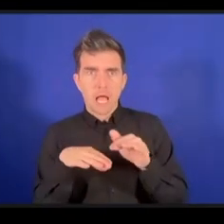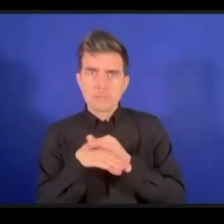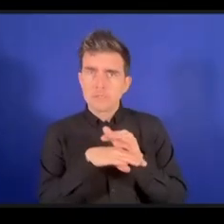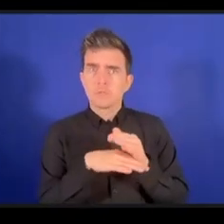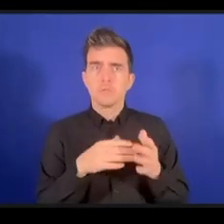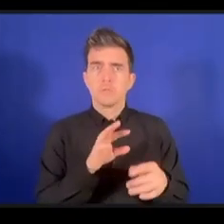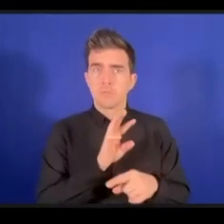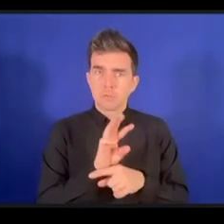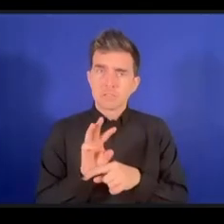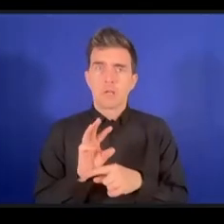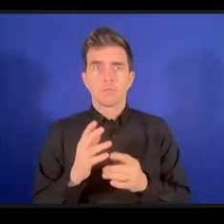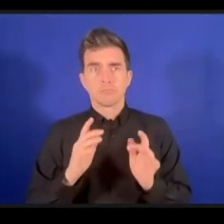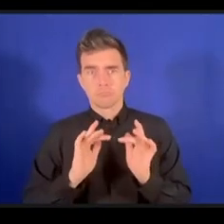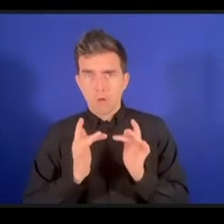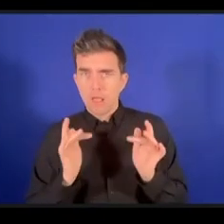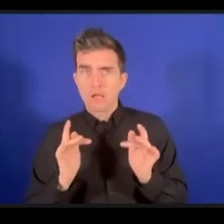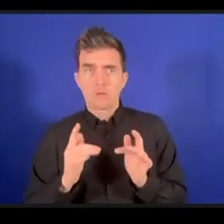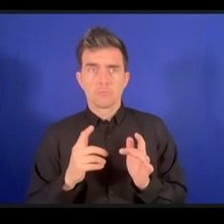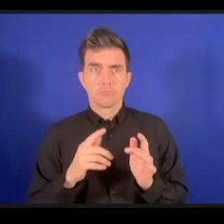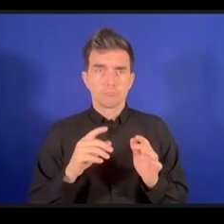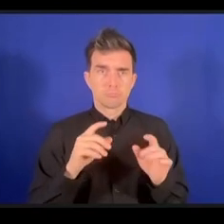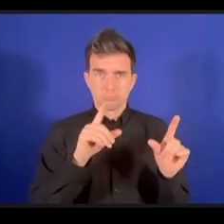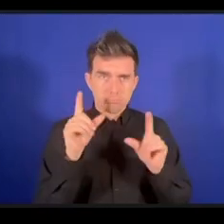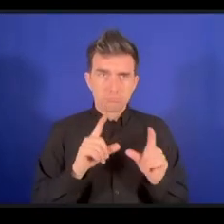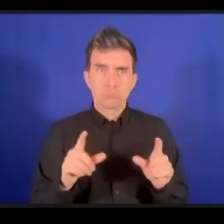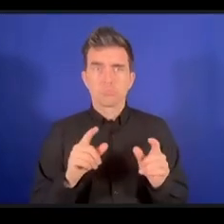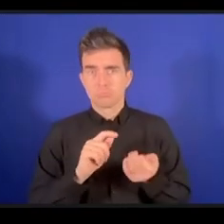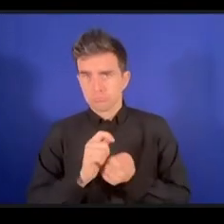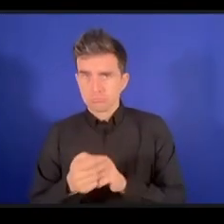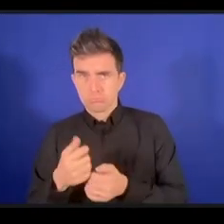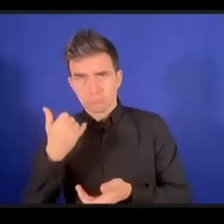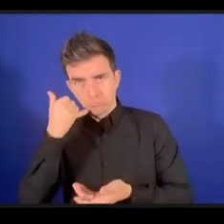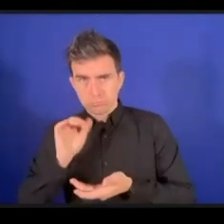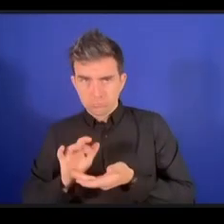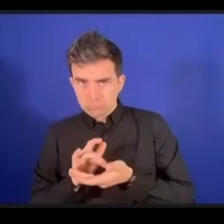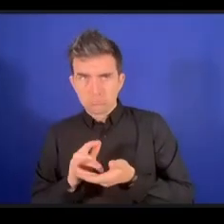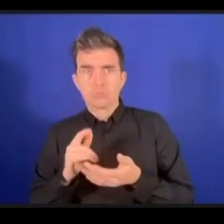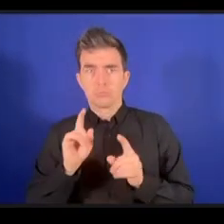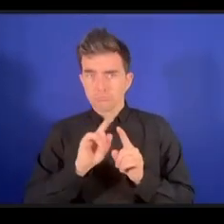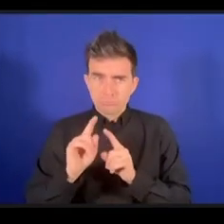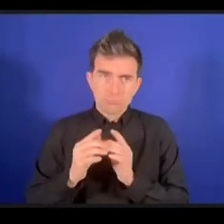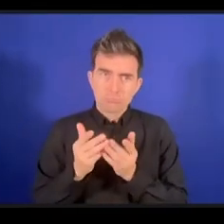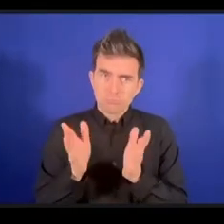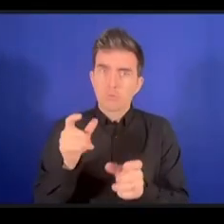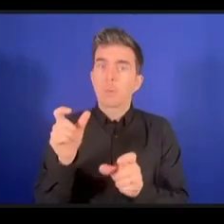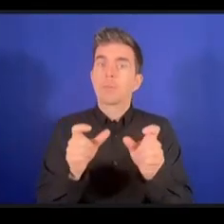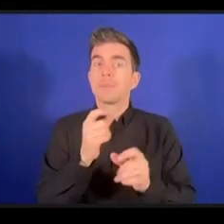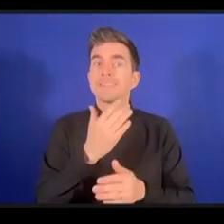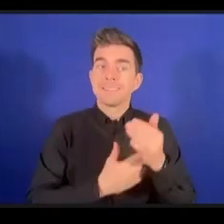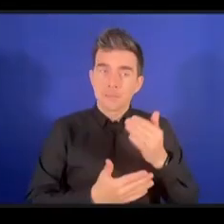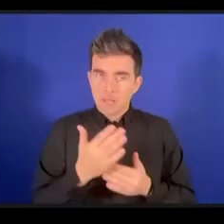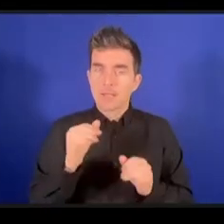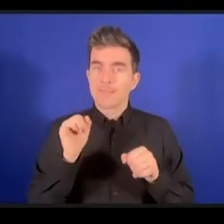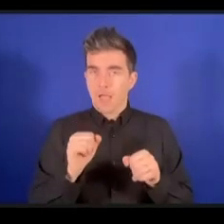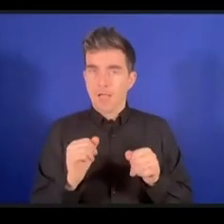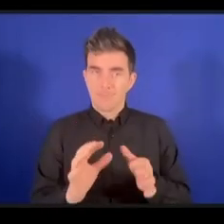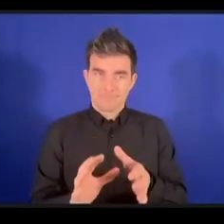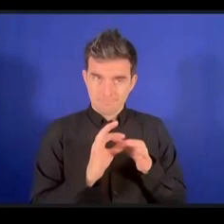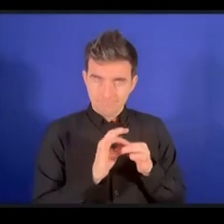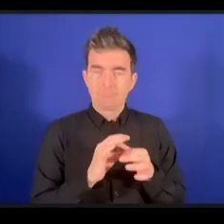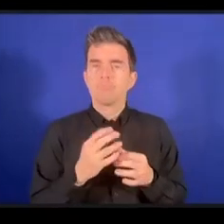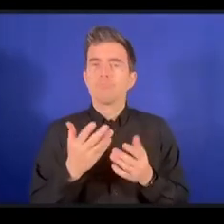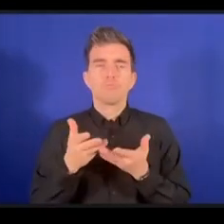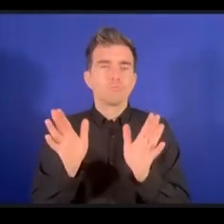aplicaciones móviles esto es fundamental para que las personas con discapacidades puedas puedan utilizarlas